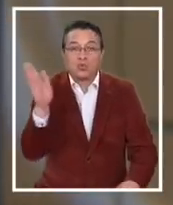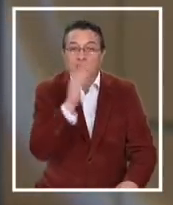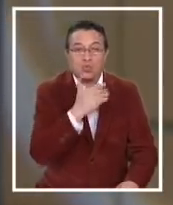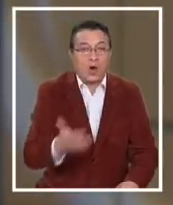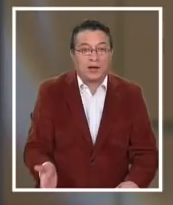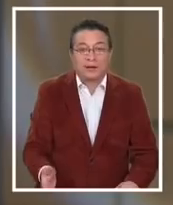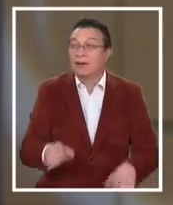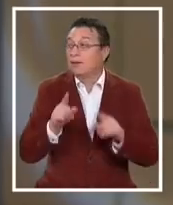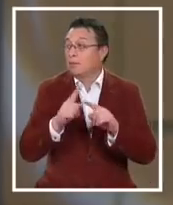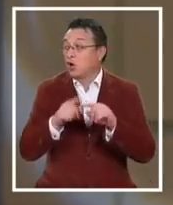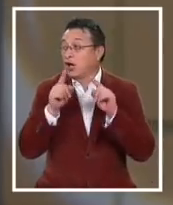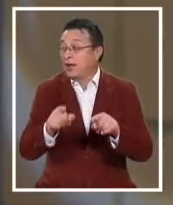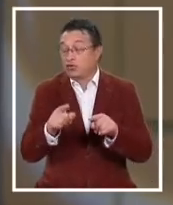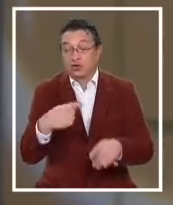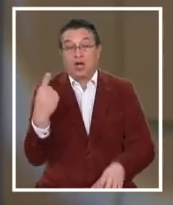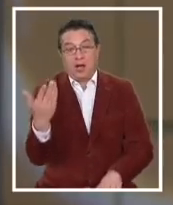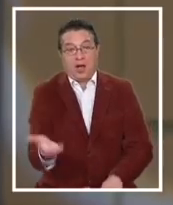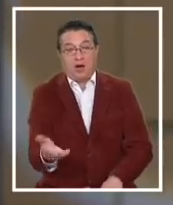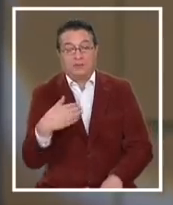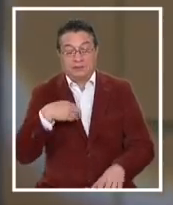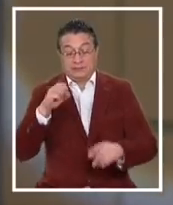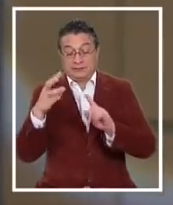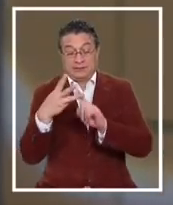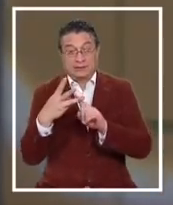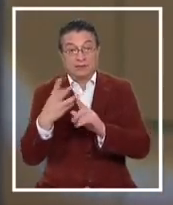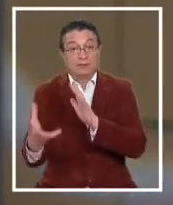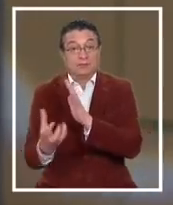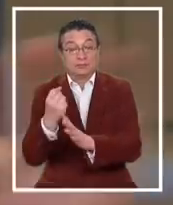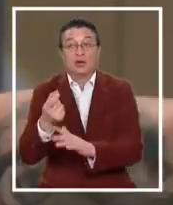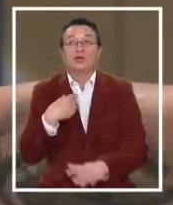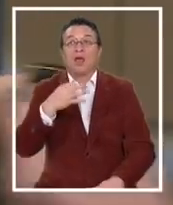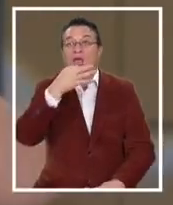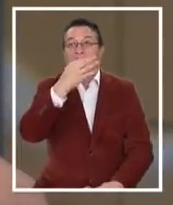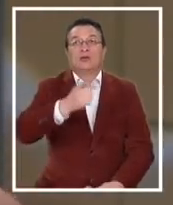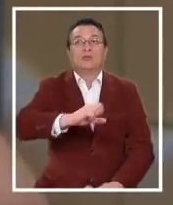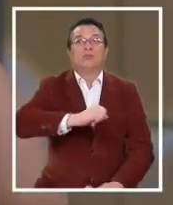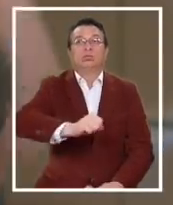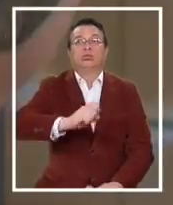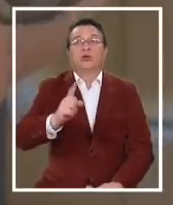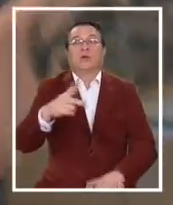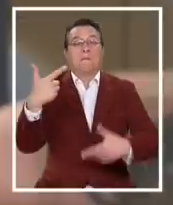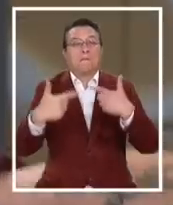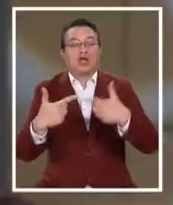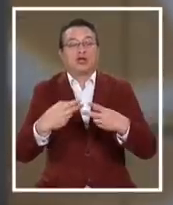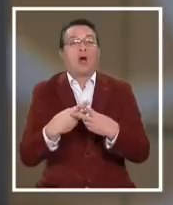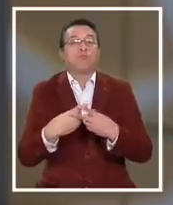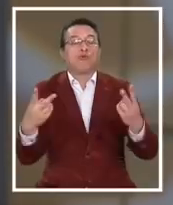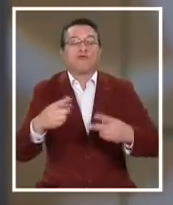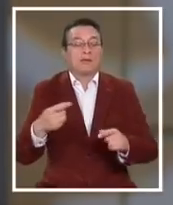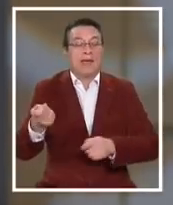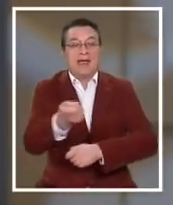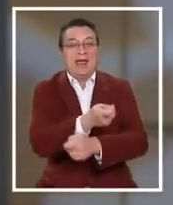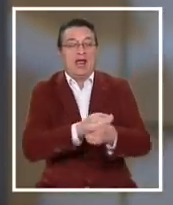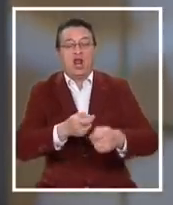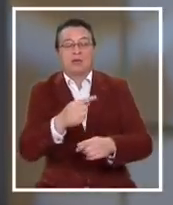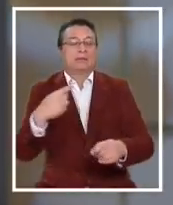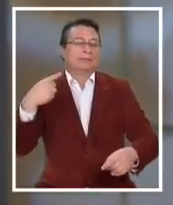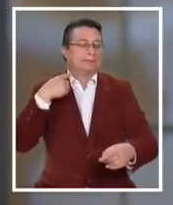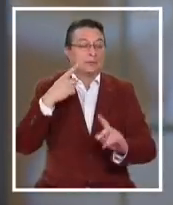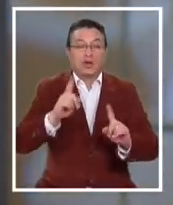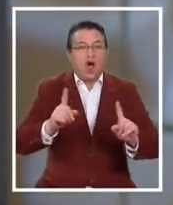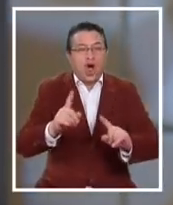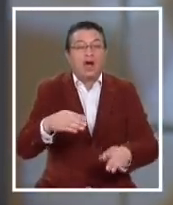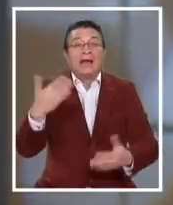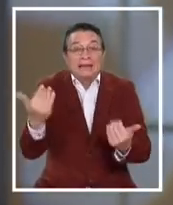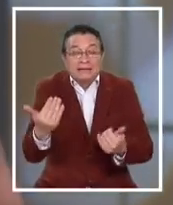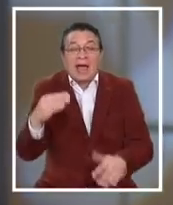Entonces, ante eso, y hoy día, de cara al tercer retiro, nosotros no podemos decir, ¿sabes qué? No me voy a negar porque esto es una política pública que macroeconómicamente genera... La gente necesita